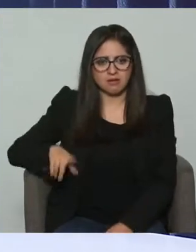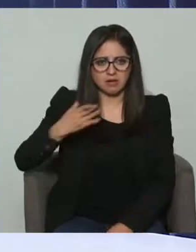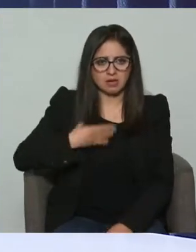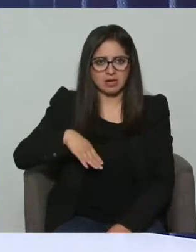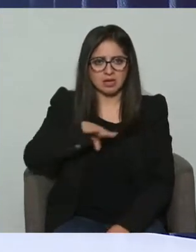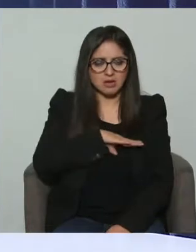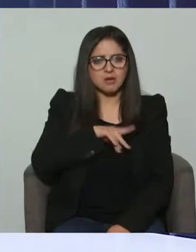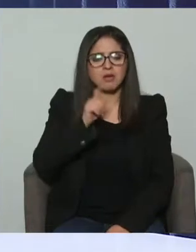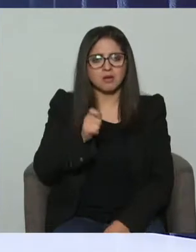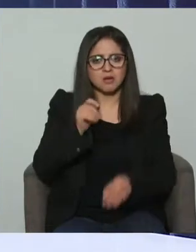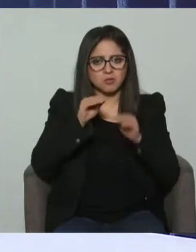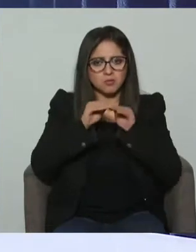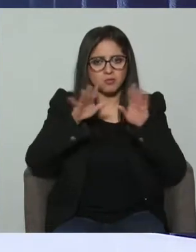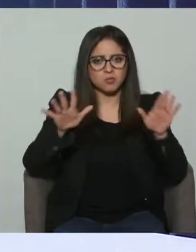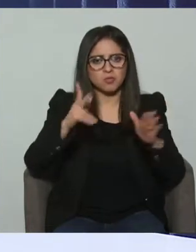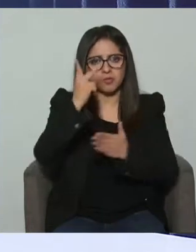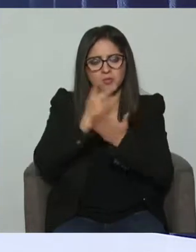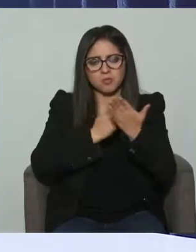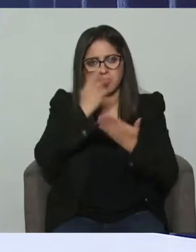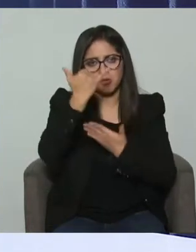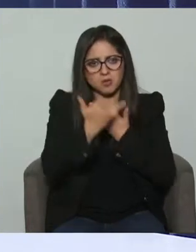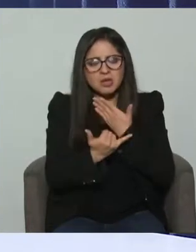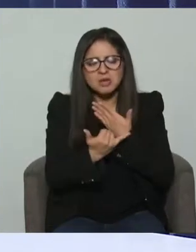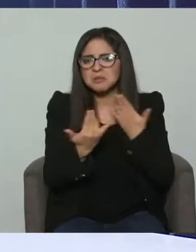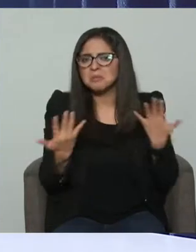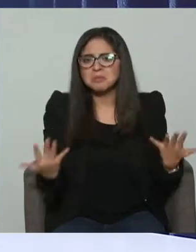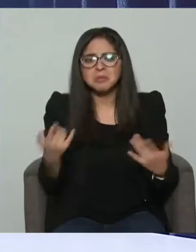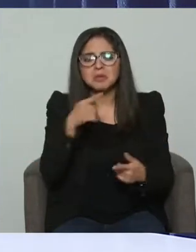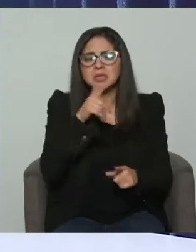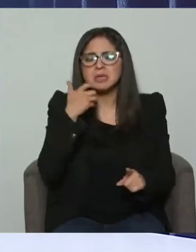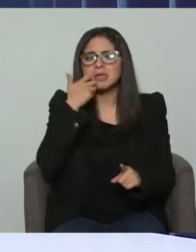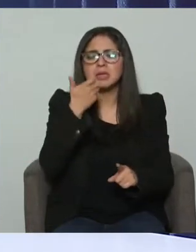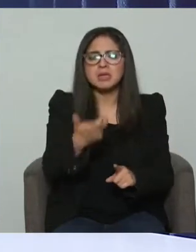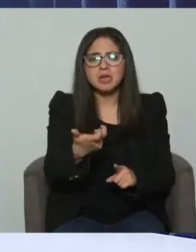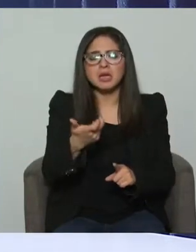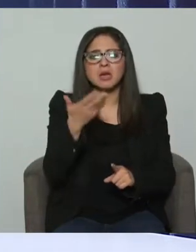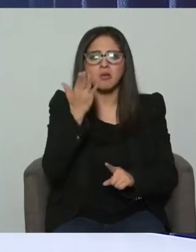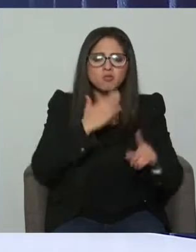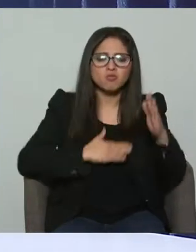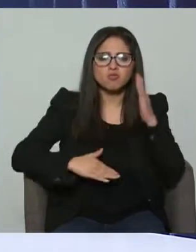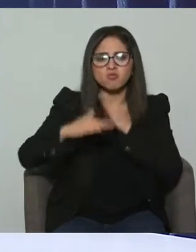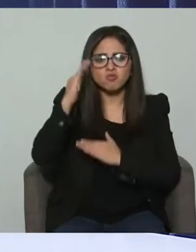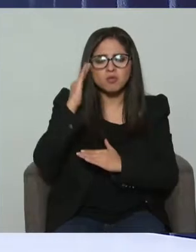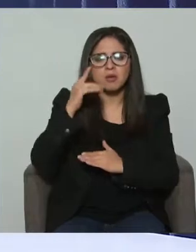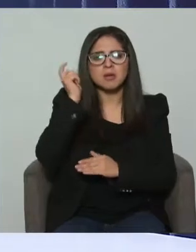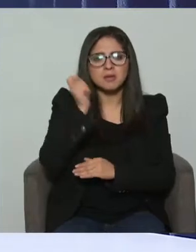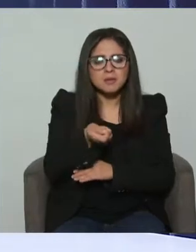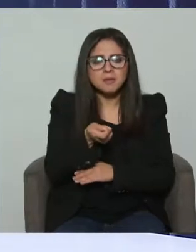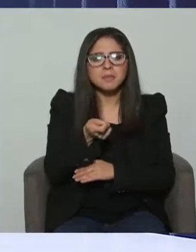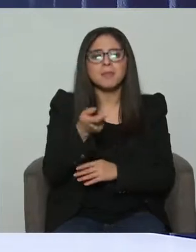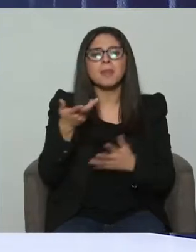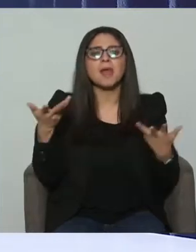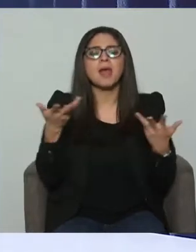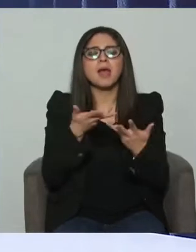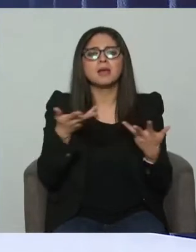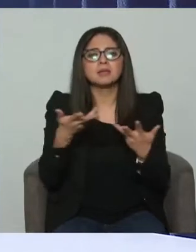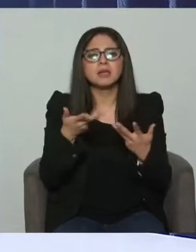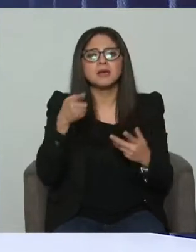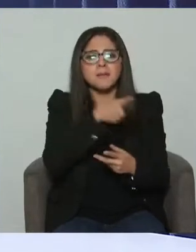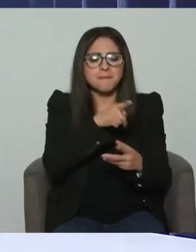enorme proyecto. Se trata de, pues finalmente, lograr un desafío. Alcanzar el reto será, pues